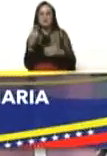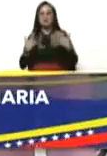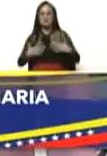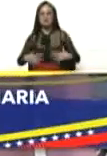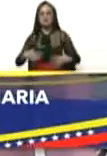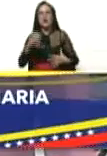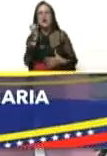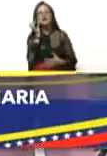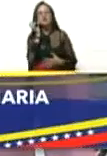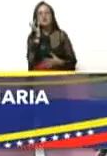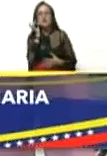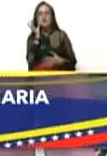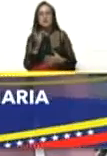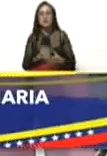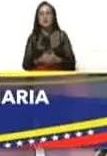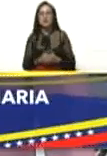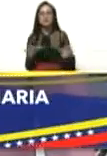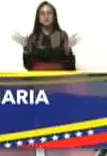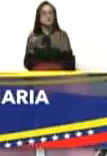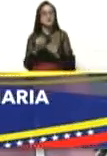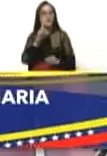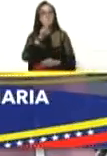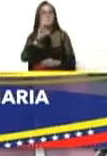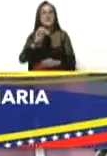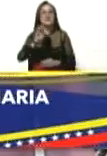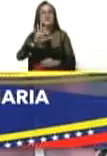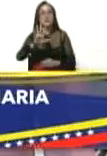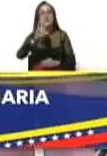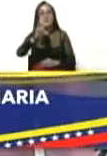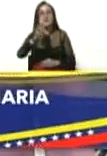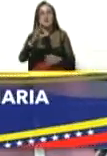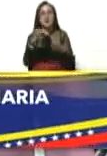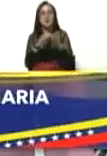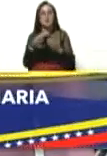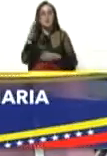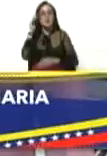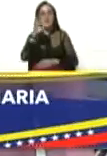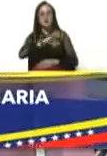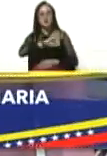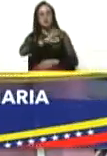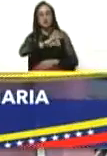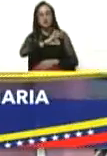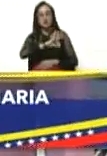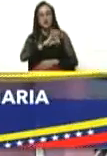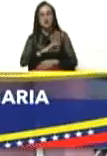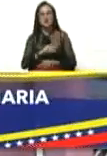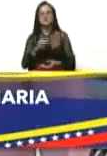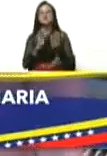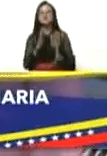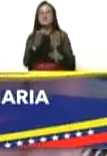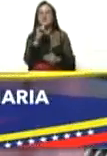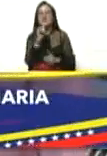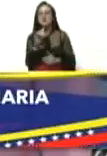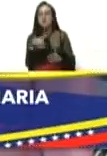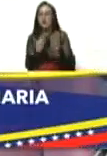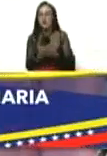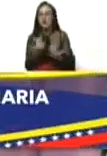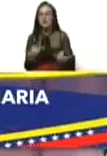total tenemos entonces 1.053 bricomiles. Se han sido denunciadas hasta